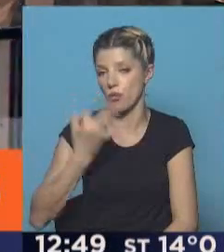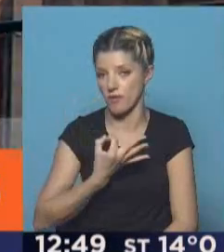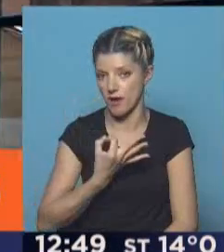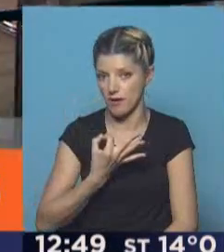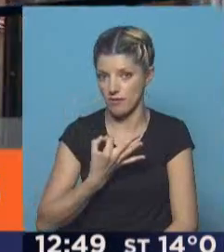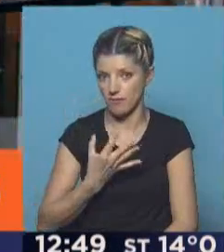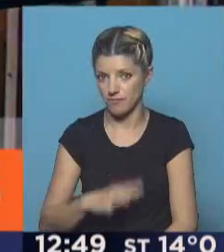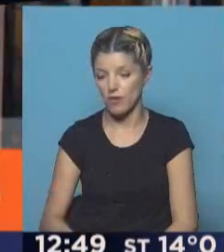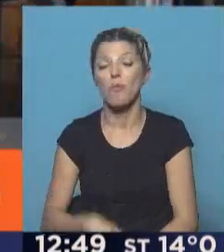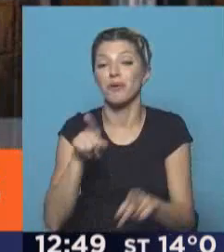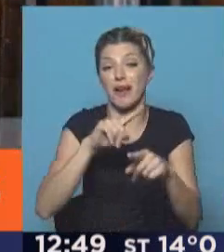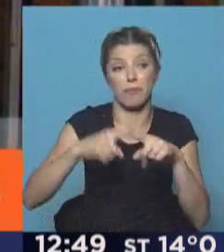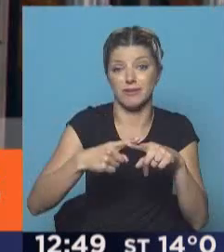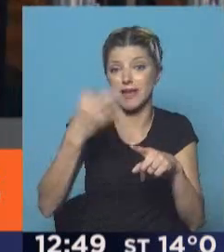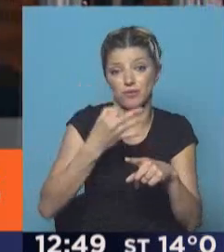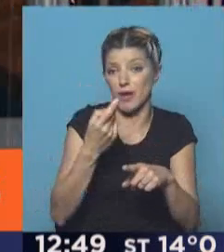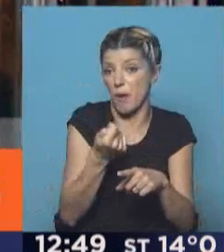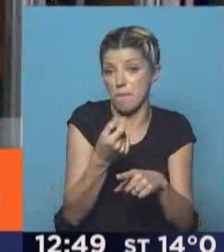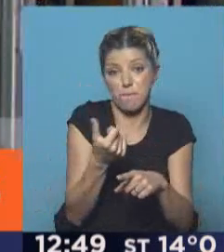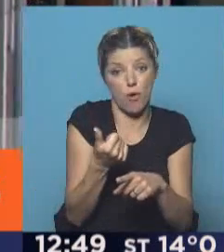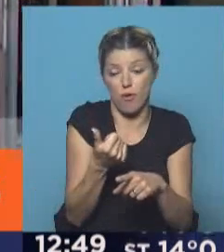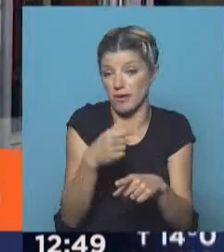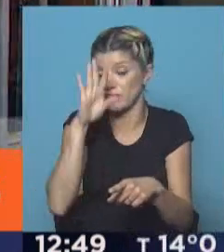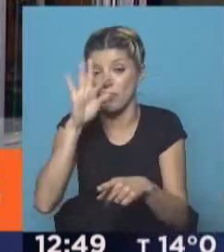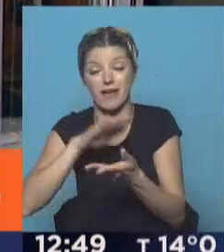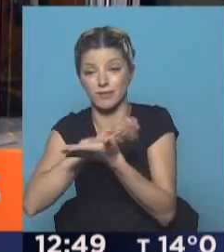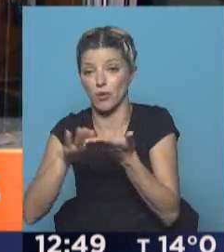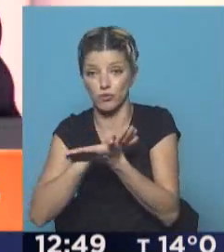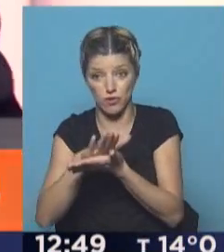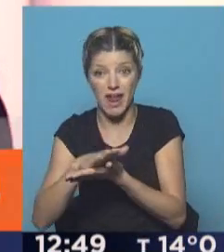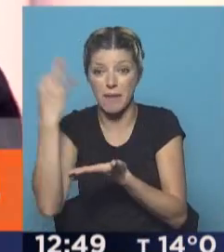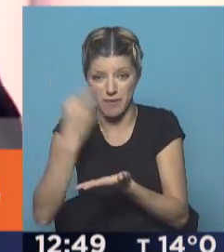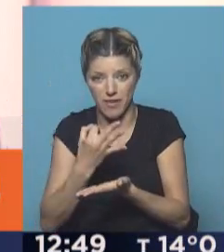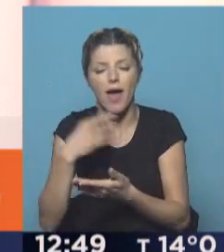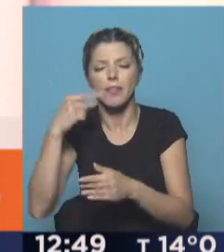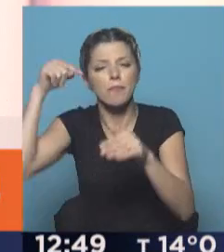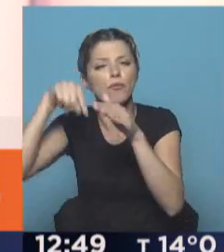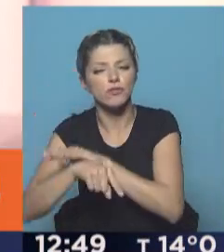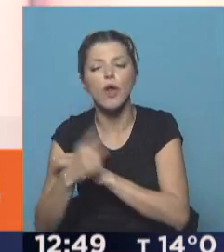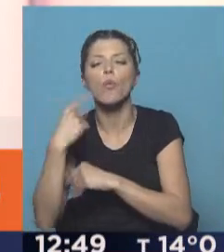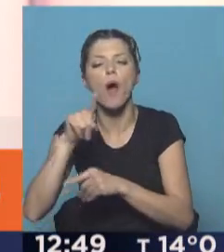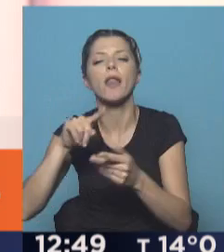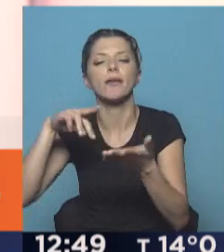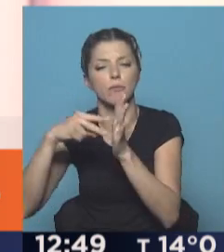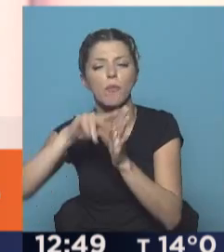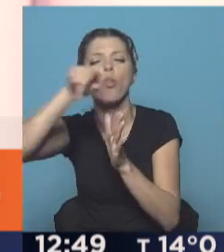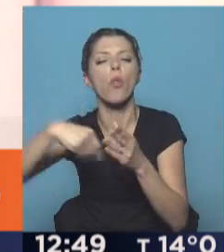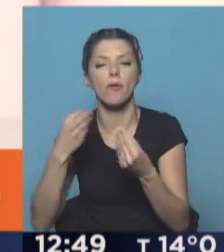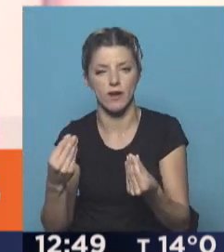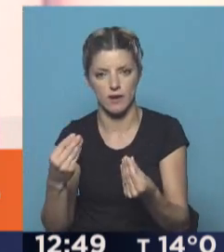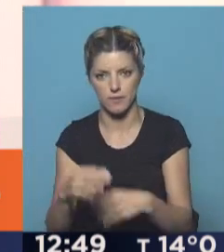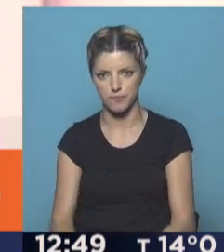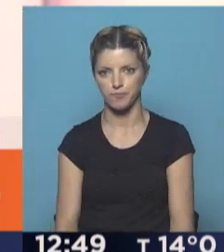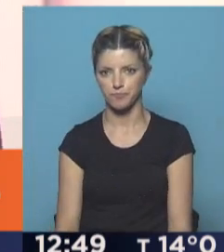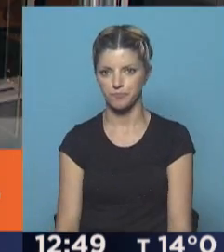evidentemente no son absolutamente insuficientes si no se va a la causa del motivo y el terreno que lo hace posible, un poco lo que decía José al